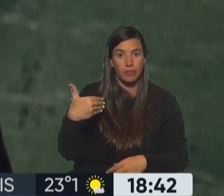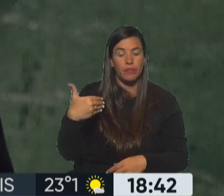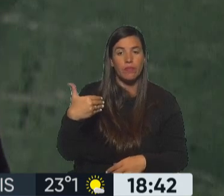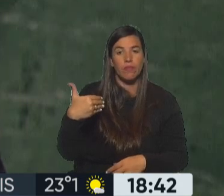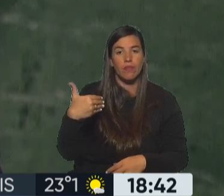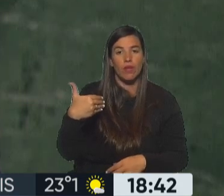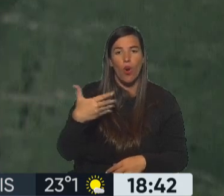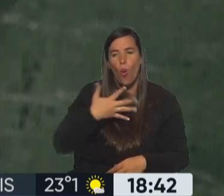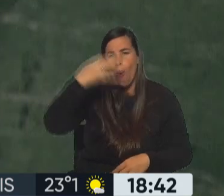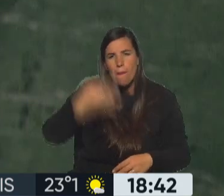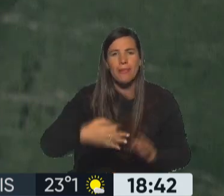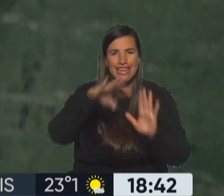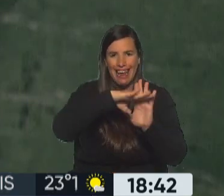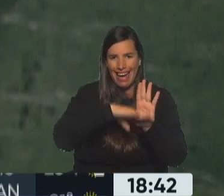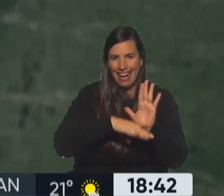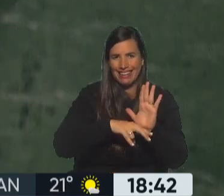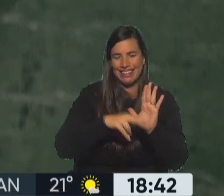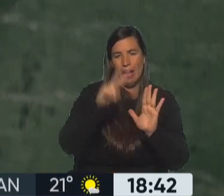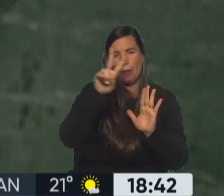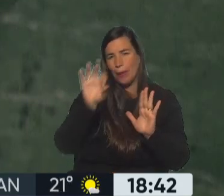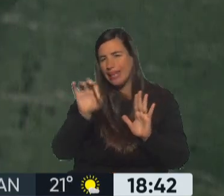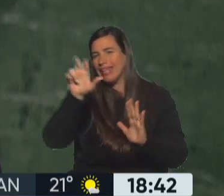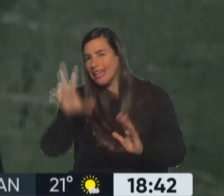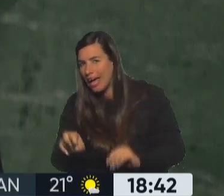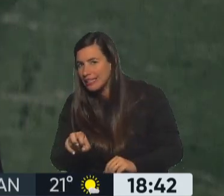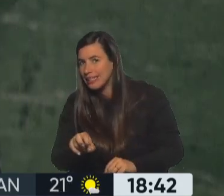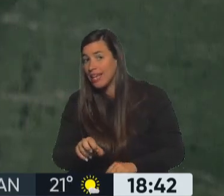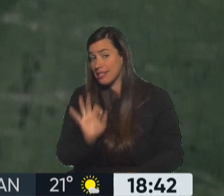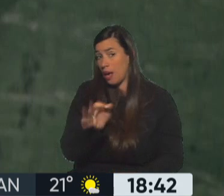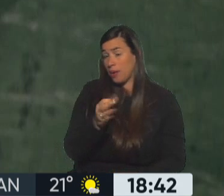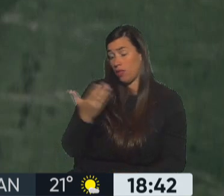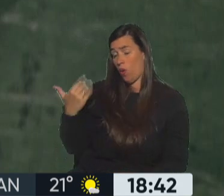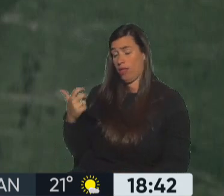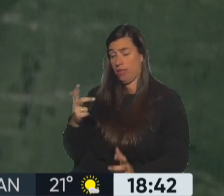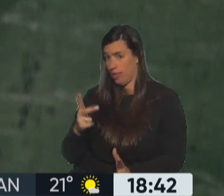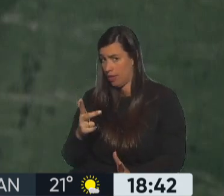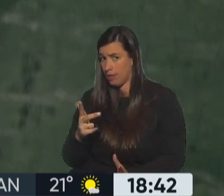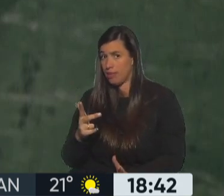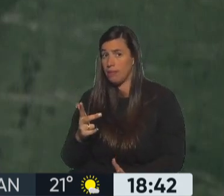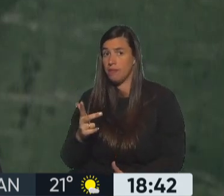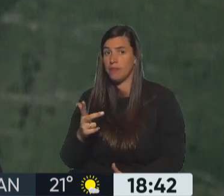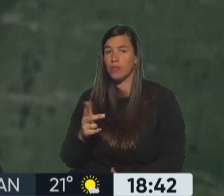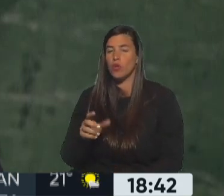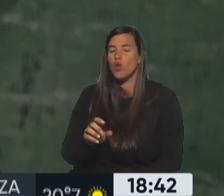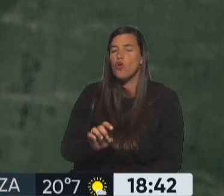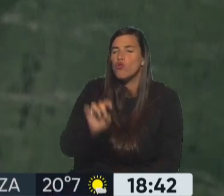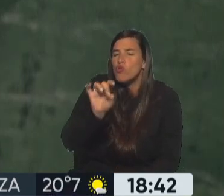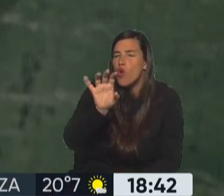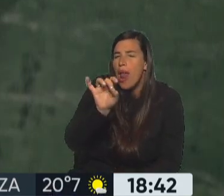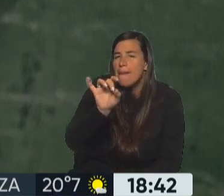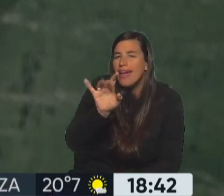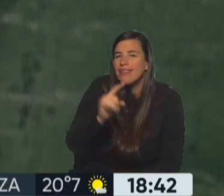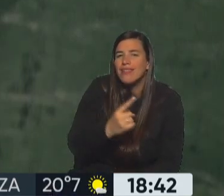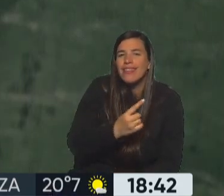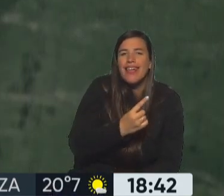Agenda 2030 sabiendo que, como señaló CEPAL, tal vez solo una cuarta parte